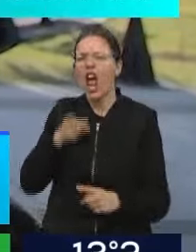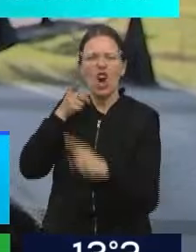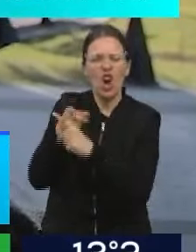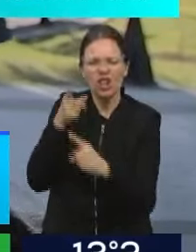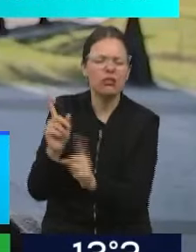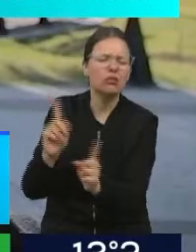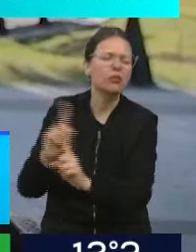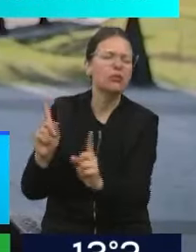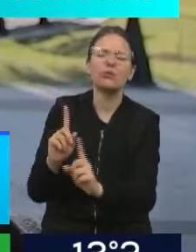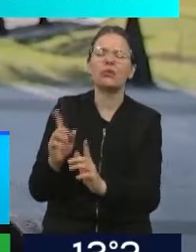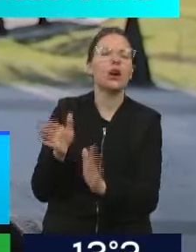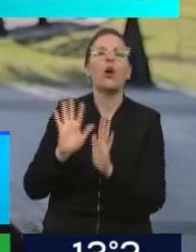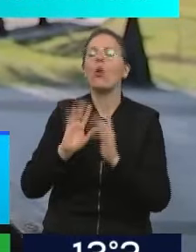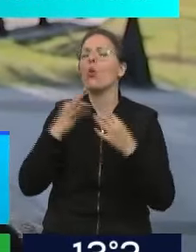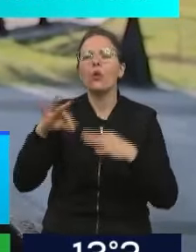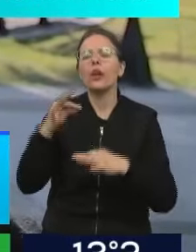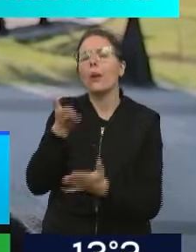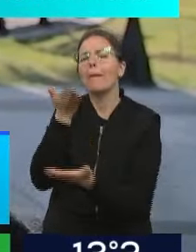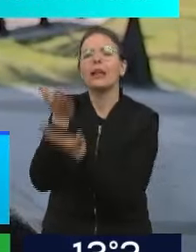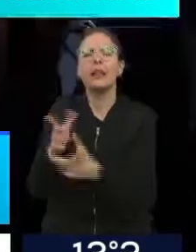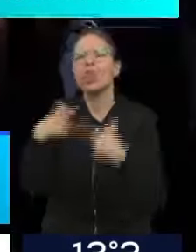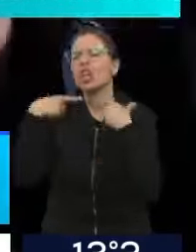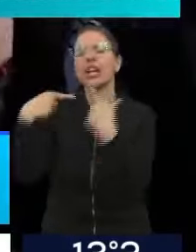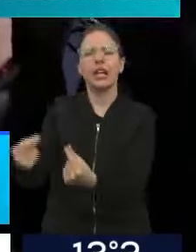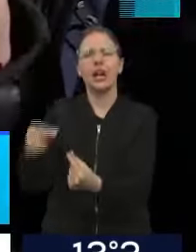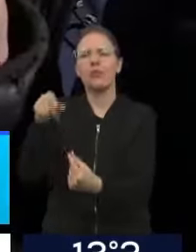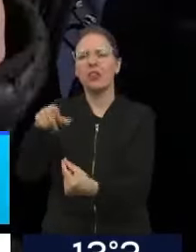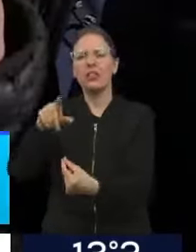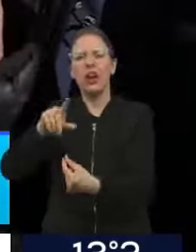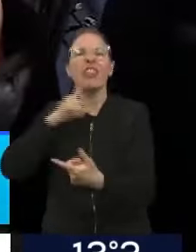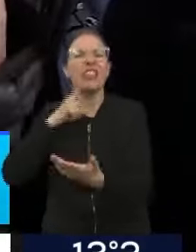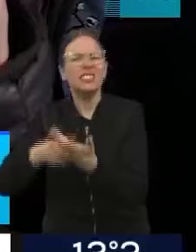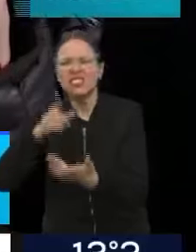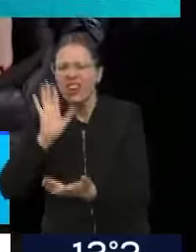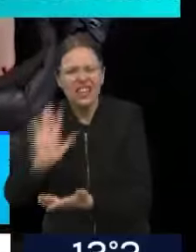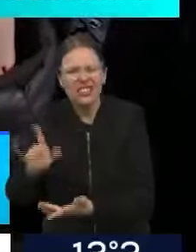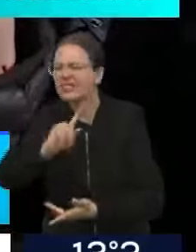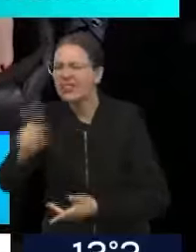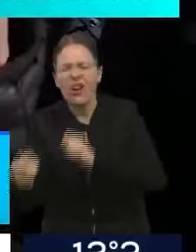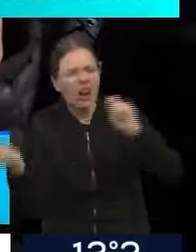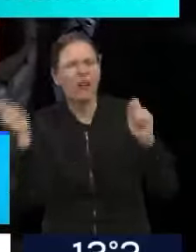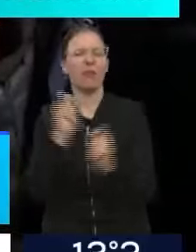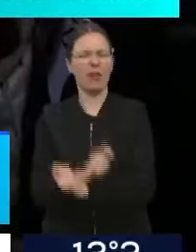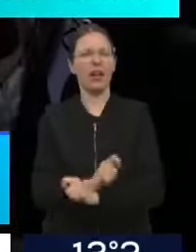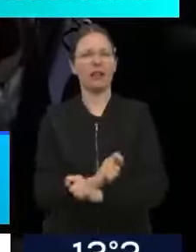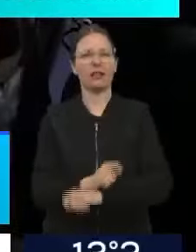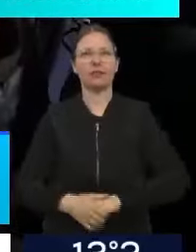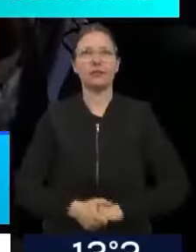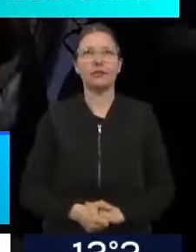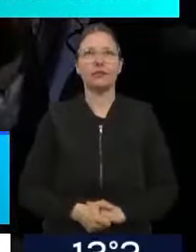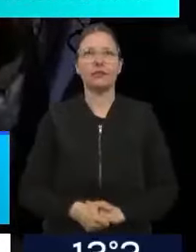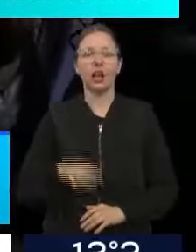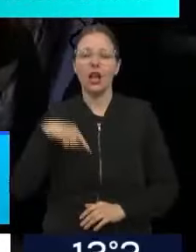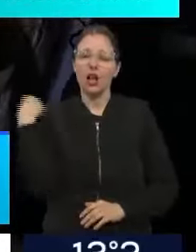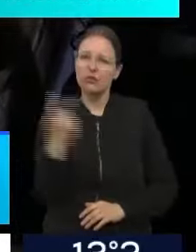nuestro gobernante que cambien la dirección de las cosas que están haciendo. Que la única forma que tenemos hoy de impulsar